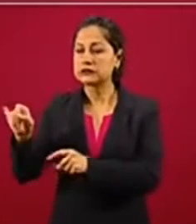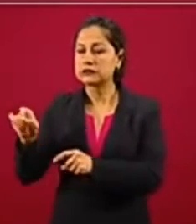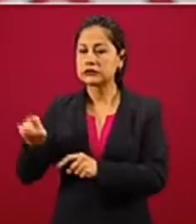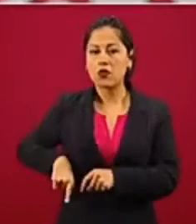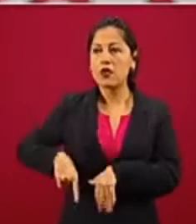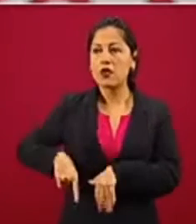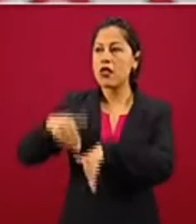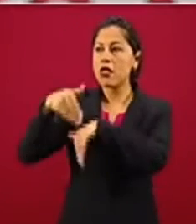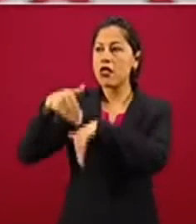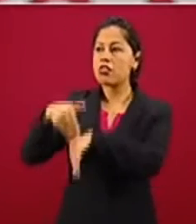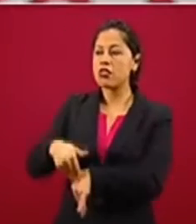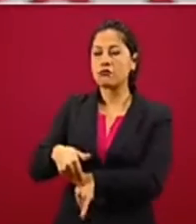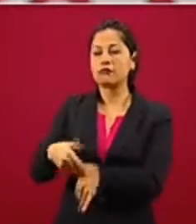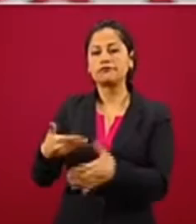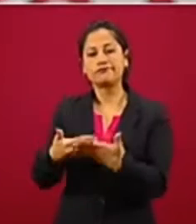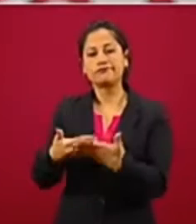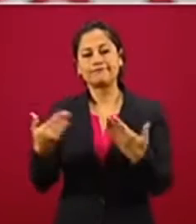Tenemos que estar